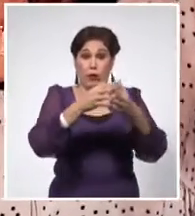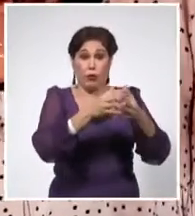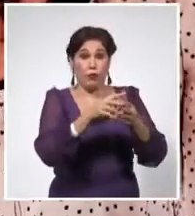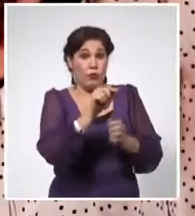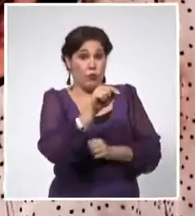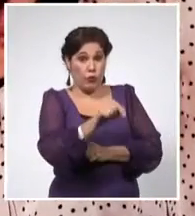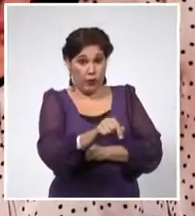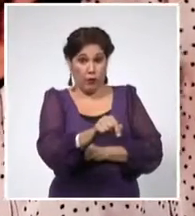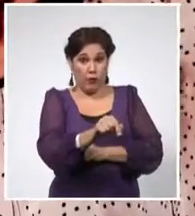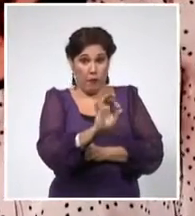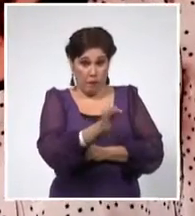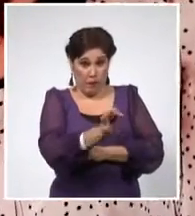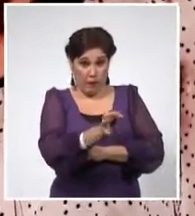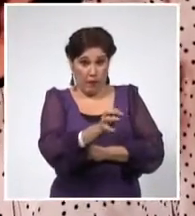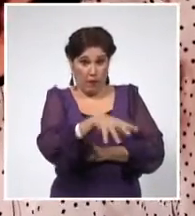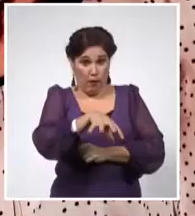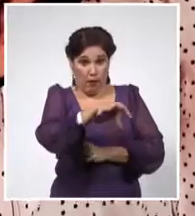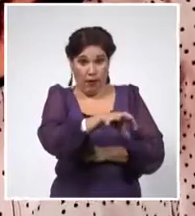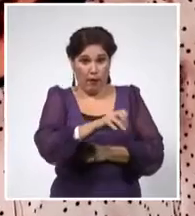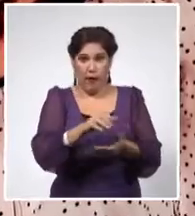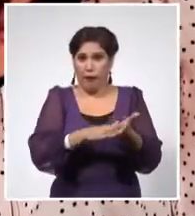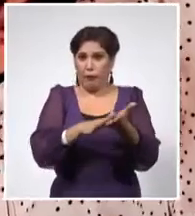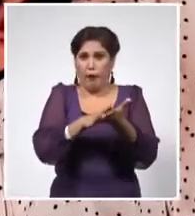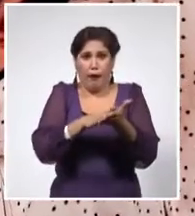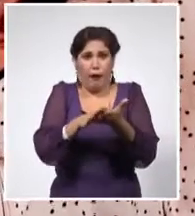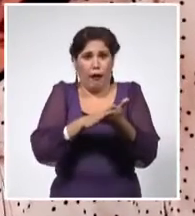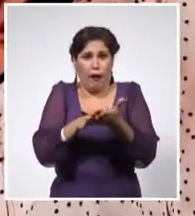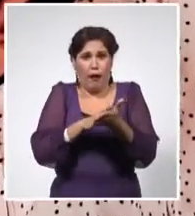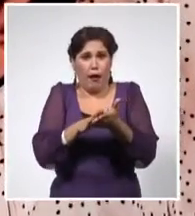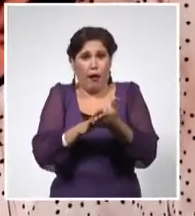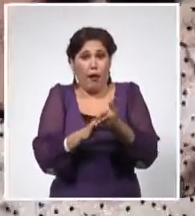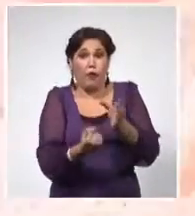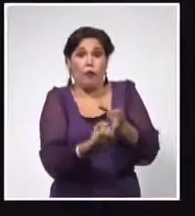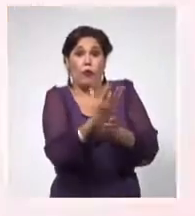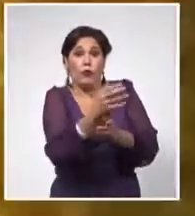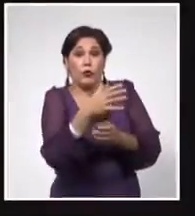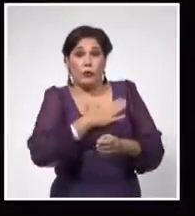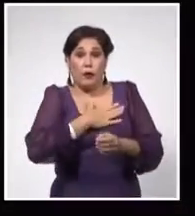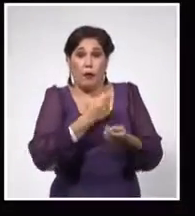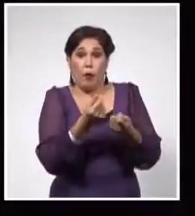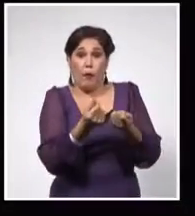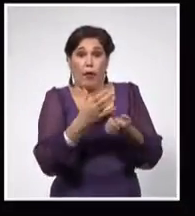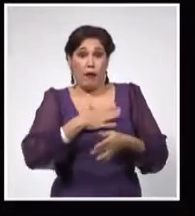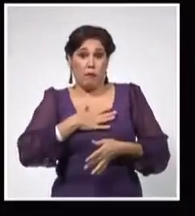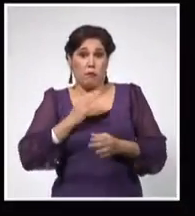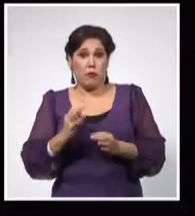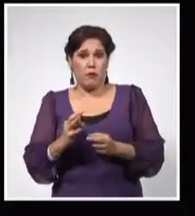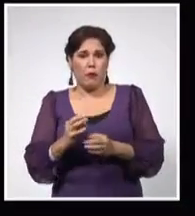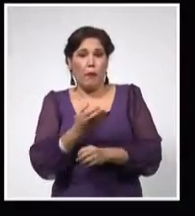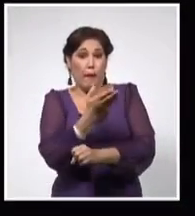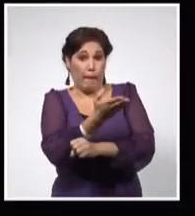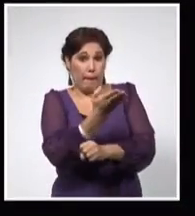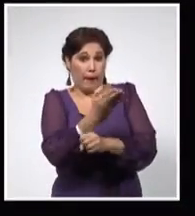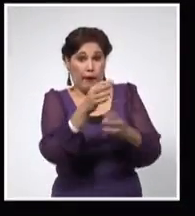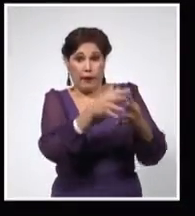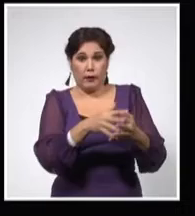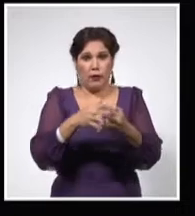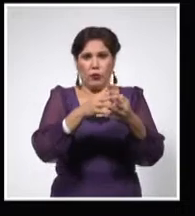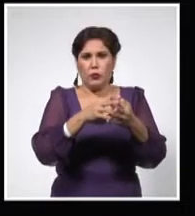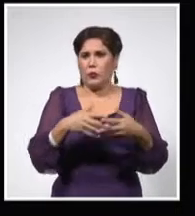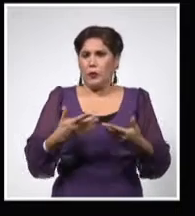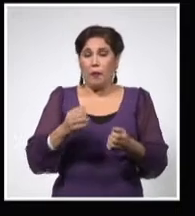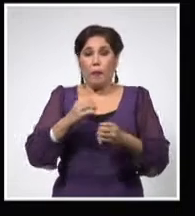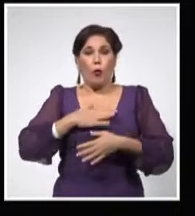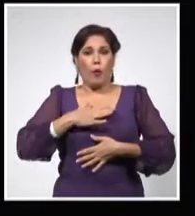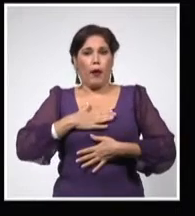que es un estado que no tiene absolutamente nada que ver con el origen de los bienes. Según lo que reclaman ellos, según las